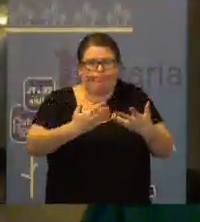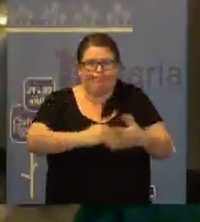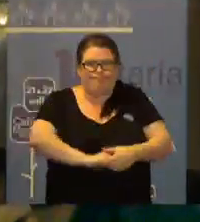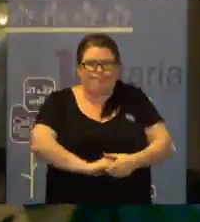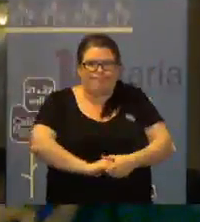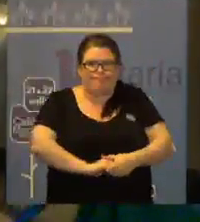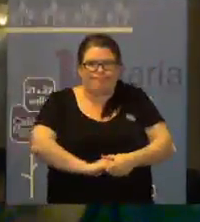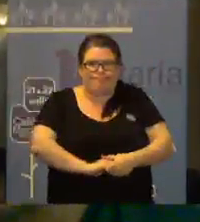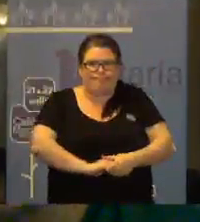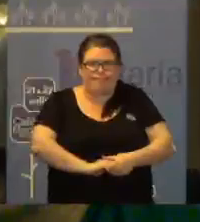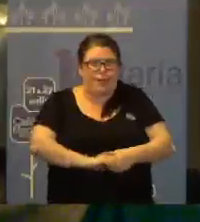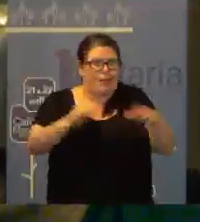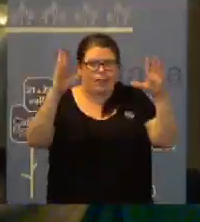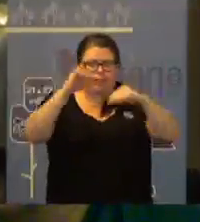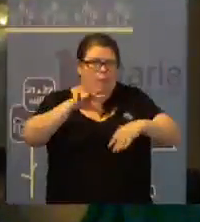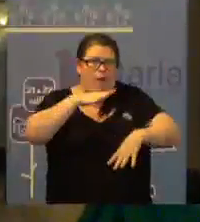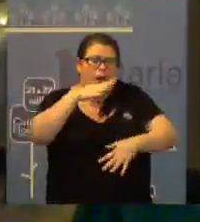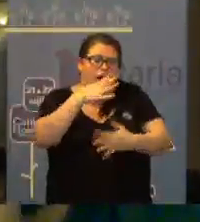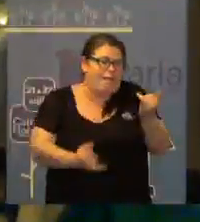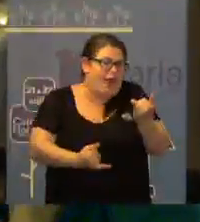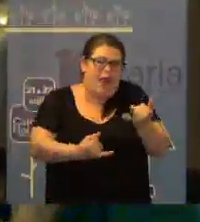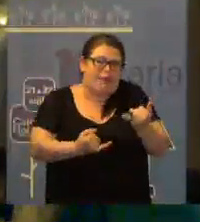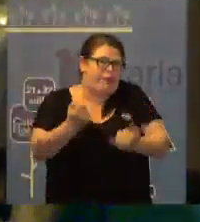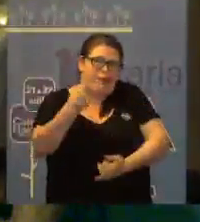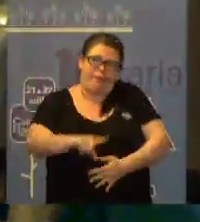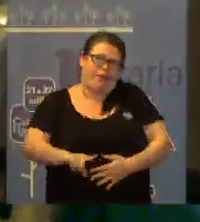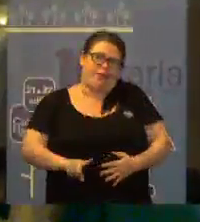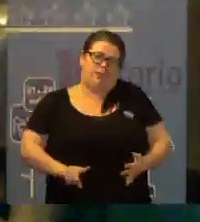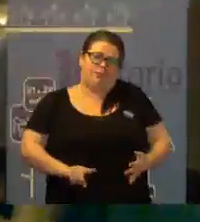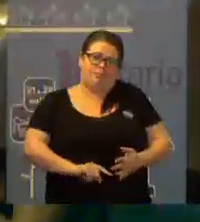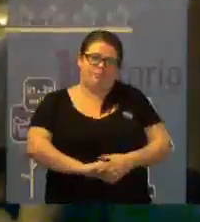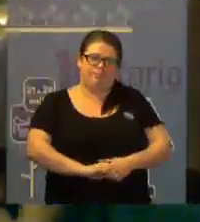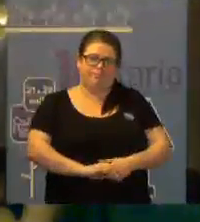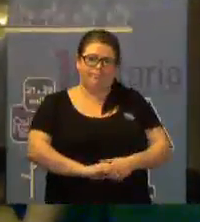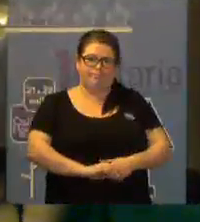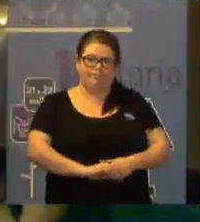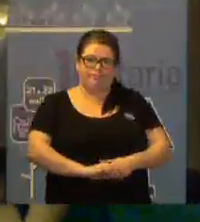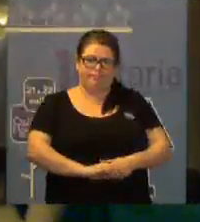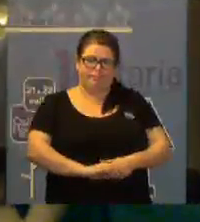absolutamente... Sobre todo porque non sirve para nada, sobre todo porque non sirve para nada.